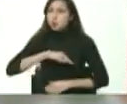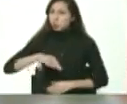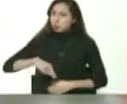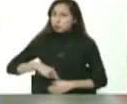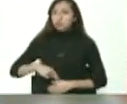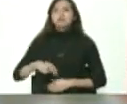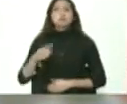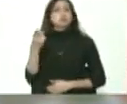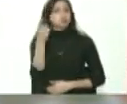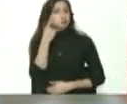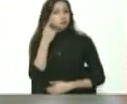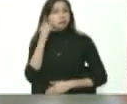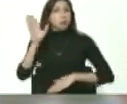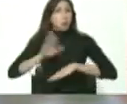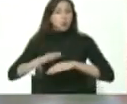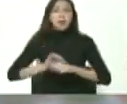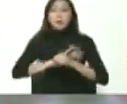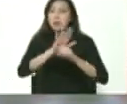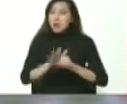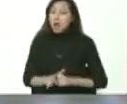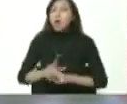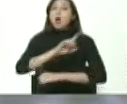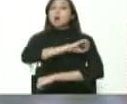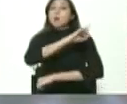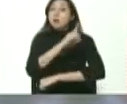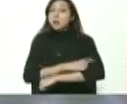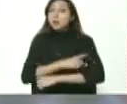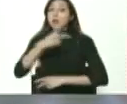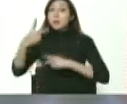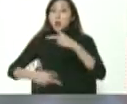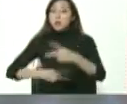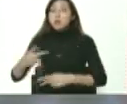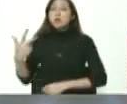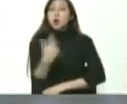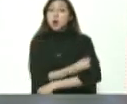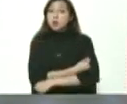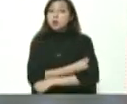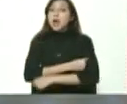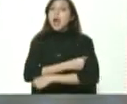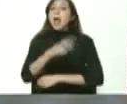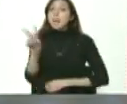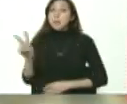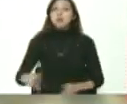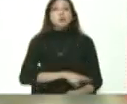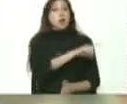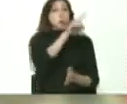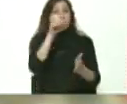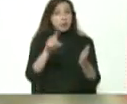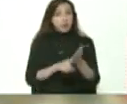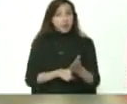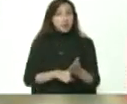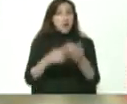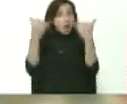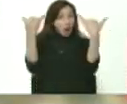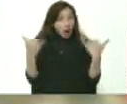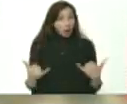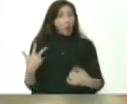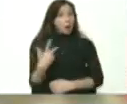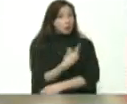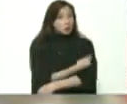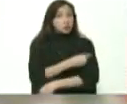guardia. Aún con pandemia debemos fortalecer el proceso de vacunación en todo el territorio nacional. Estamos colocando vacunas, la